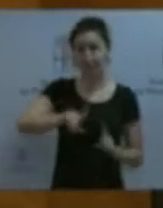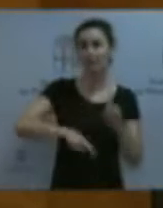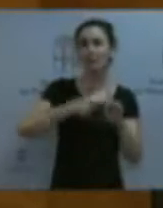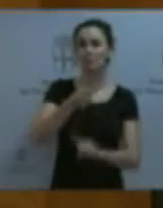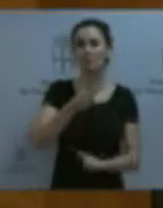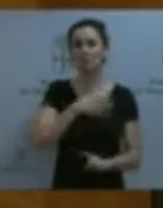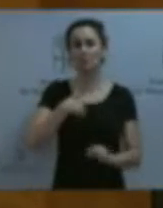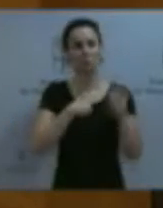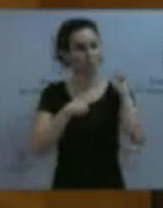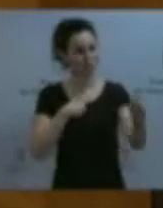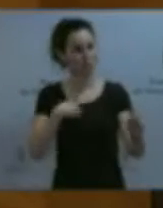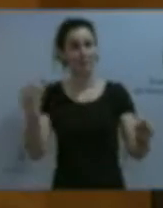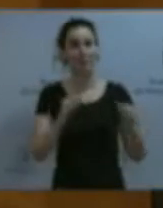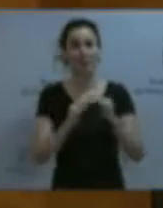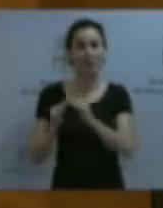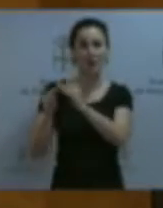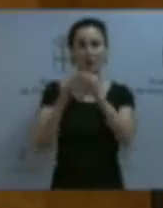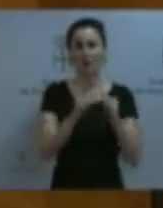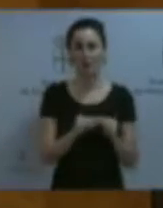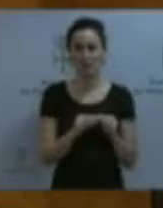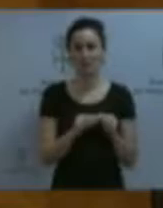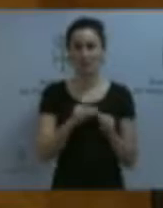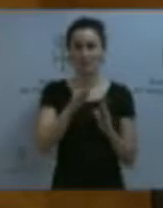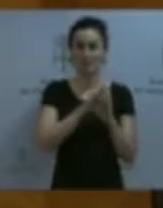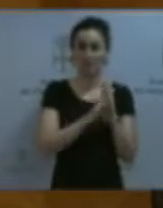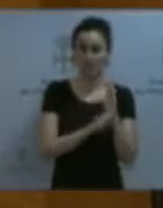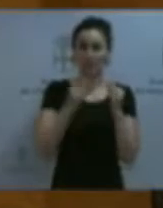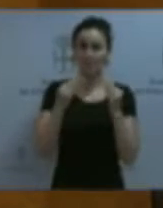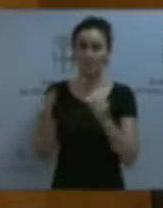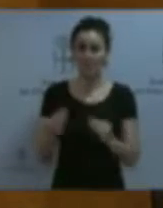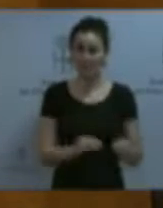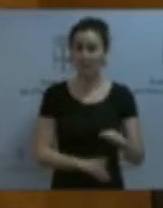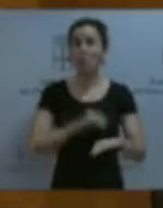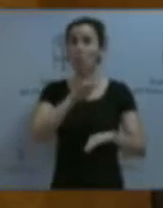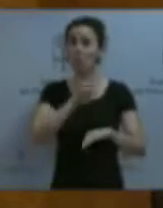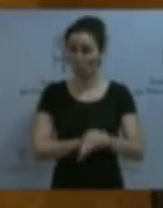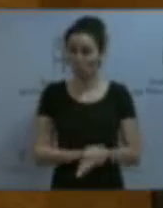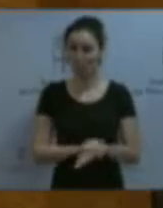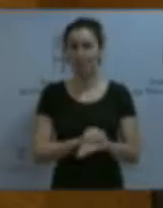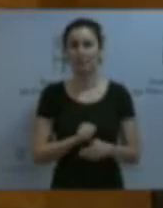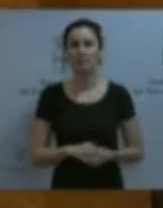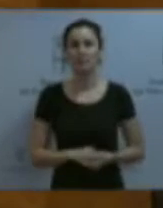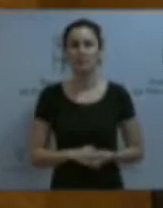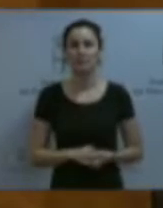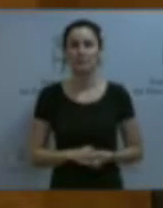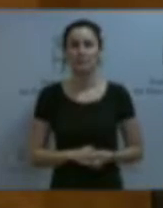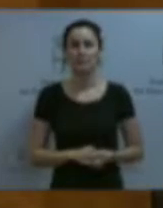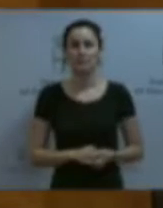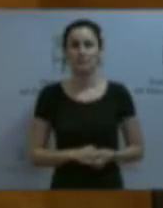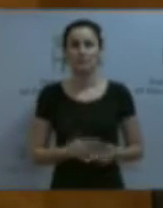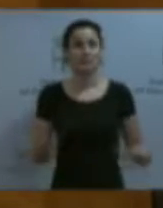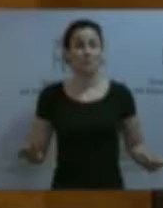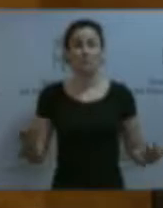el uniformar y unificar y hacer que funcionen adecuadamente y que no